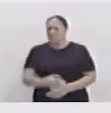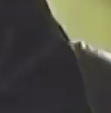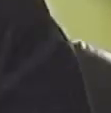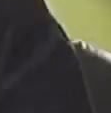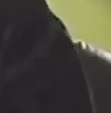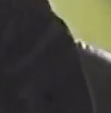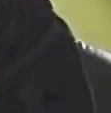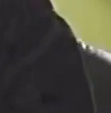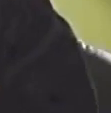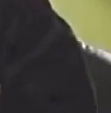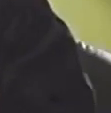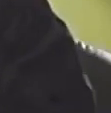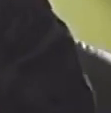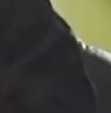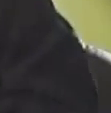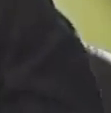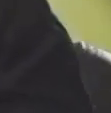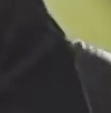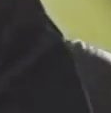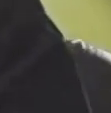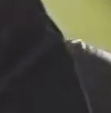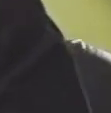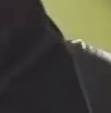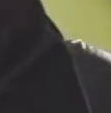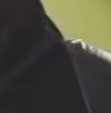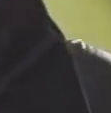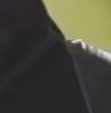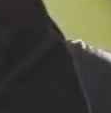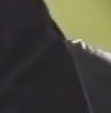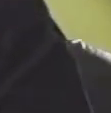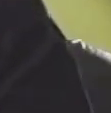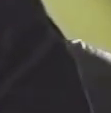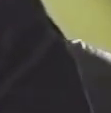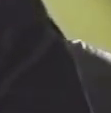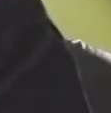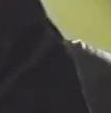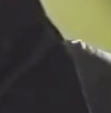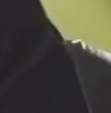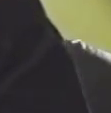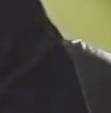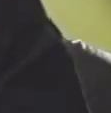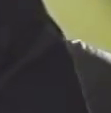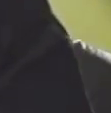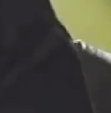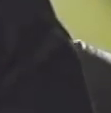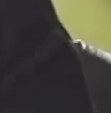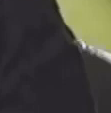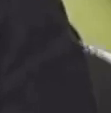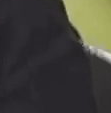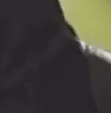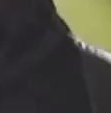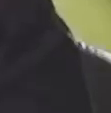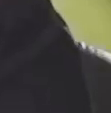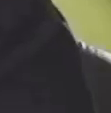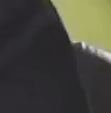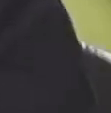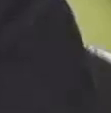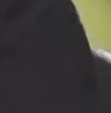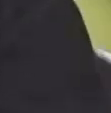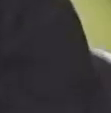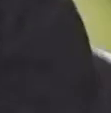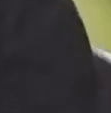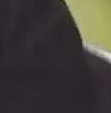oyentes? Sí, fue difícil. No entendía no entendía la lectura labiofacial.